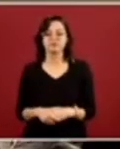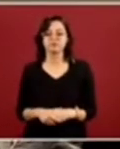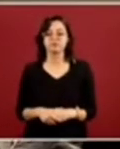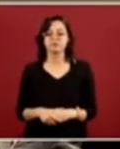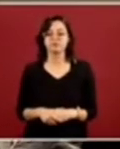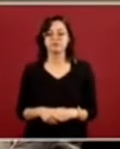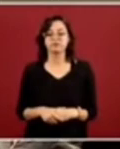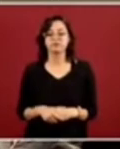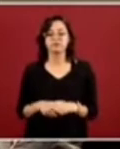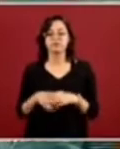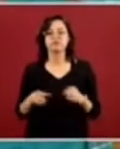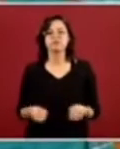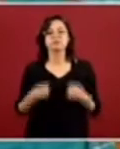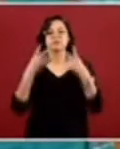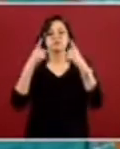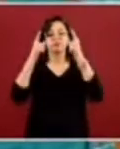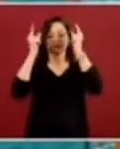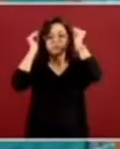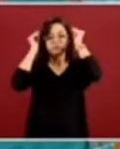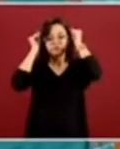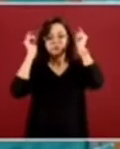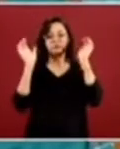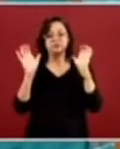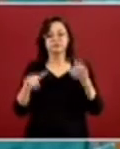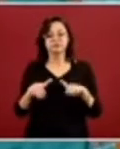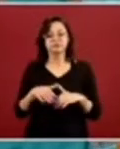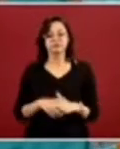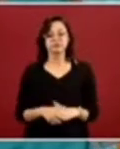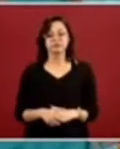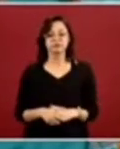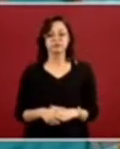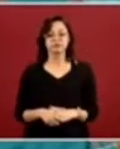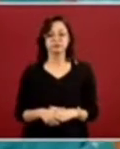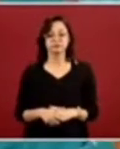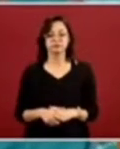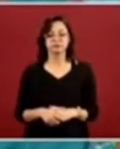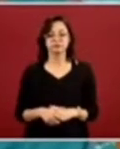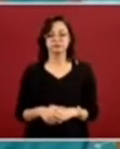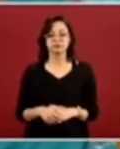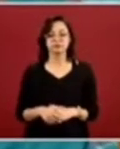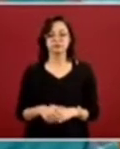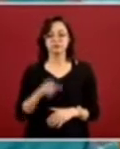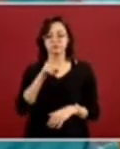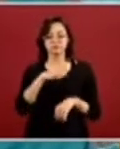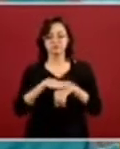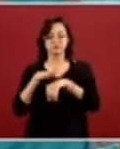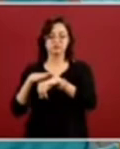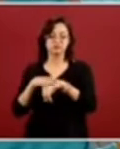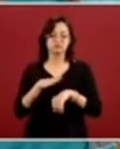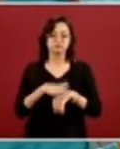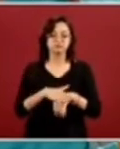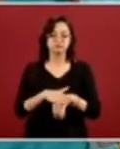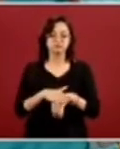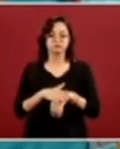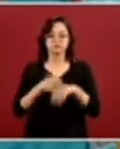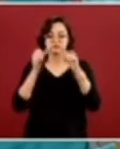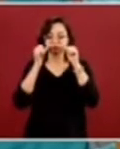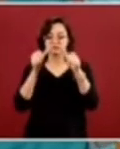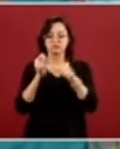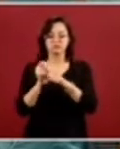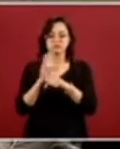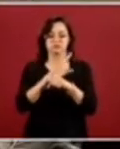¿Cuántas enfermeras pensarían contratar? ¿En el sector salud? Sí, en esta convocatoria para atender la